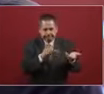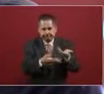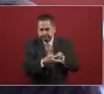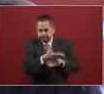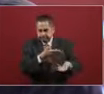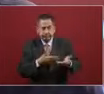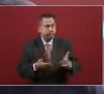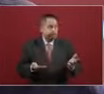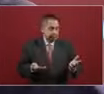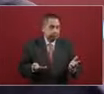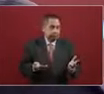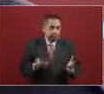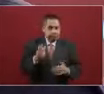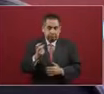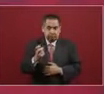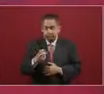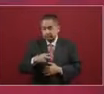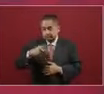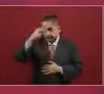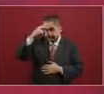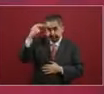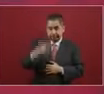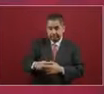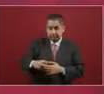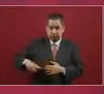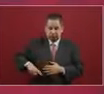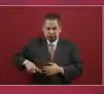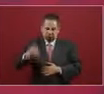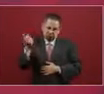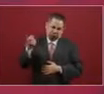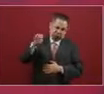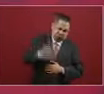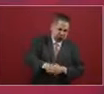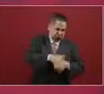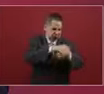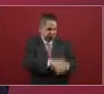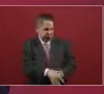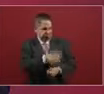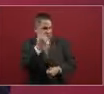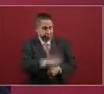No hay en México un gobierno autoritario.